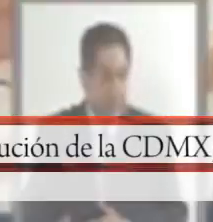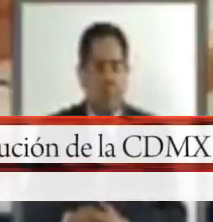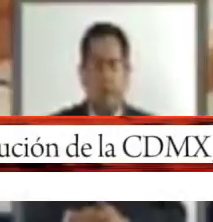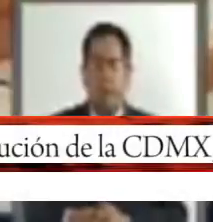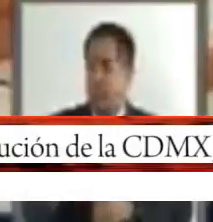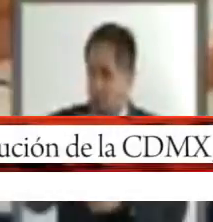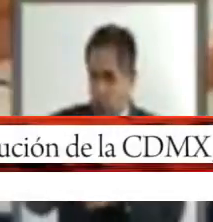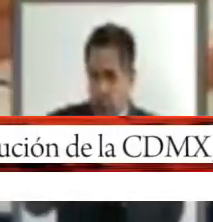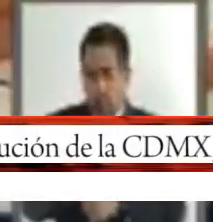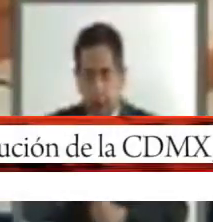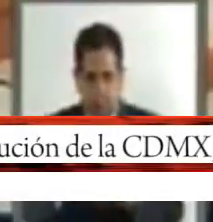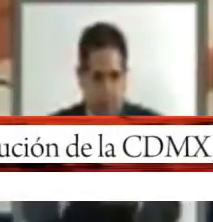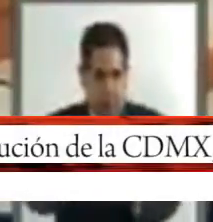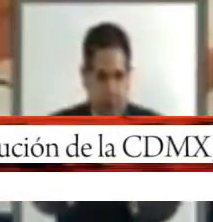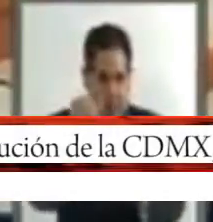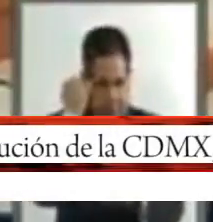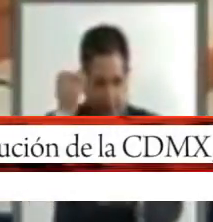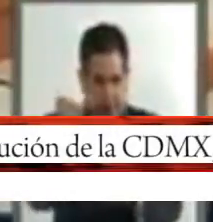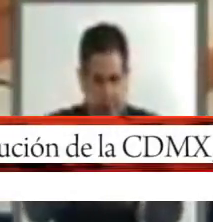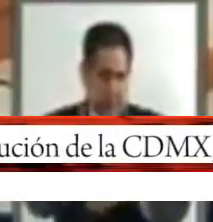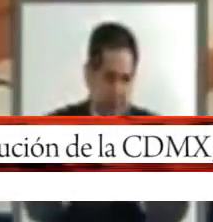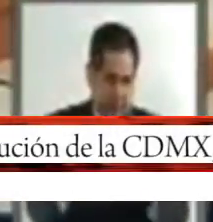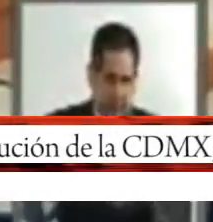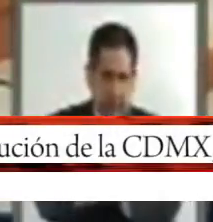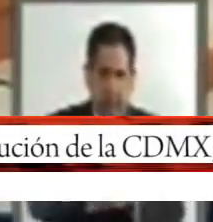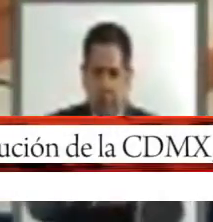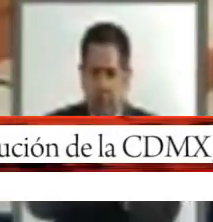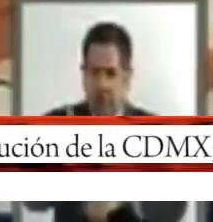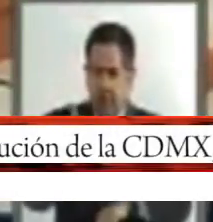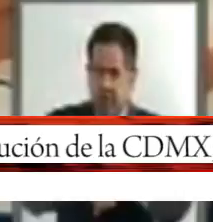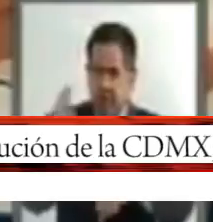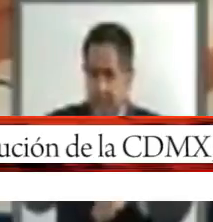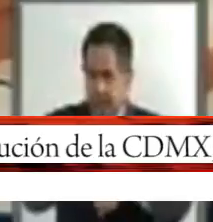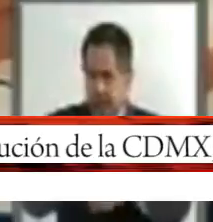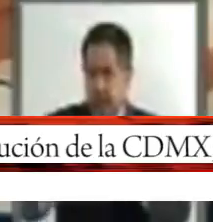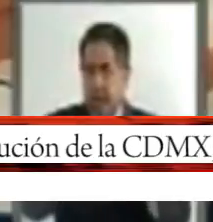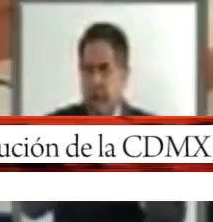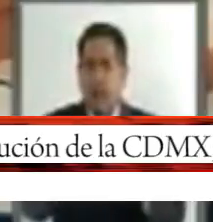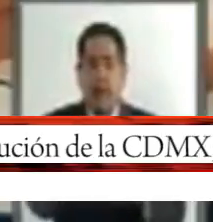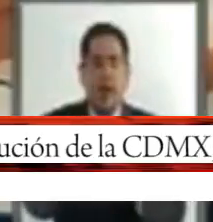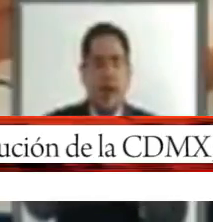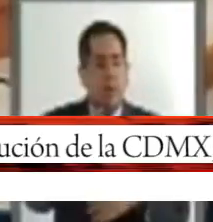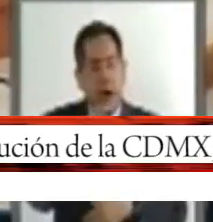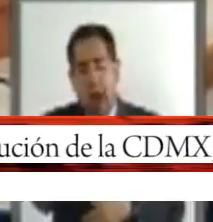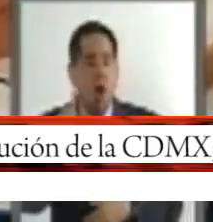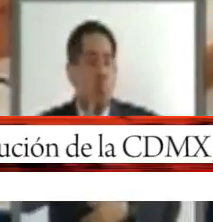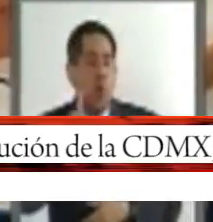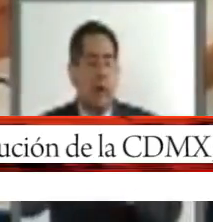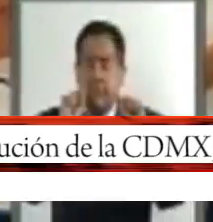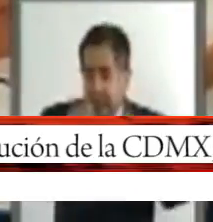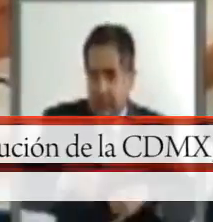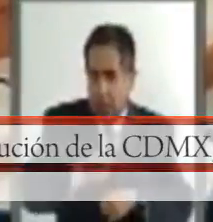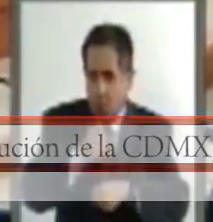A título del Senado de la República, el presidente de la mesa directiva, Pablo Escudero, presentó una controversia constitucional contra la Constitución